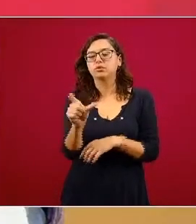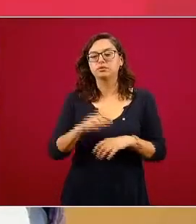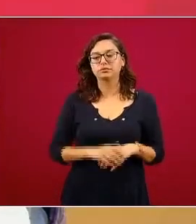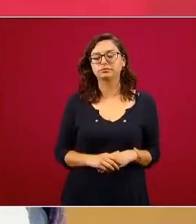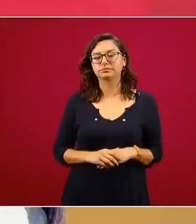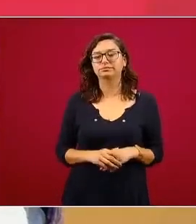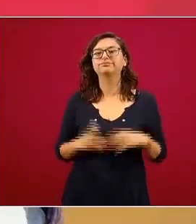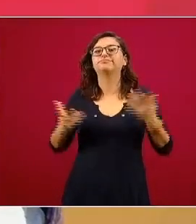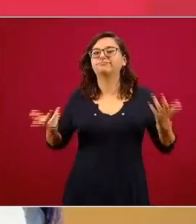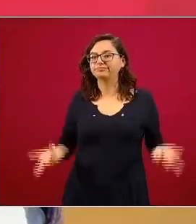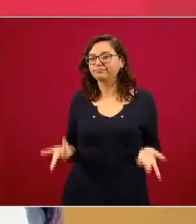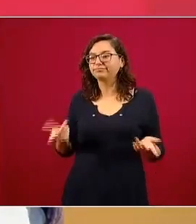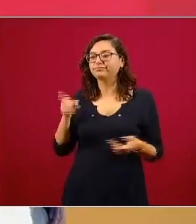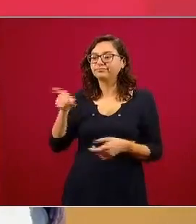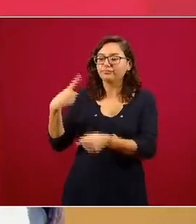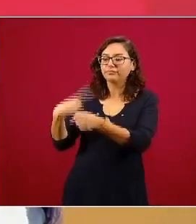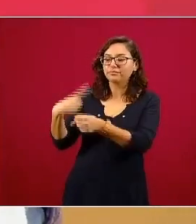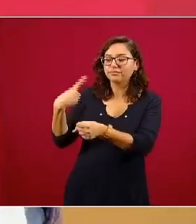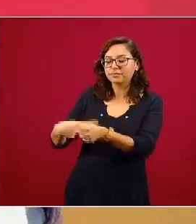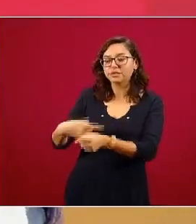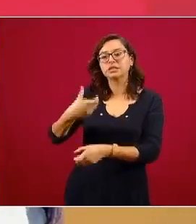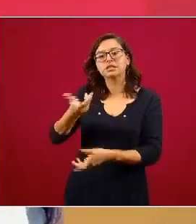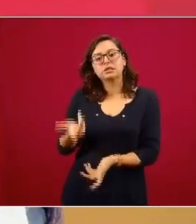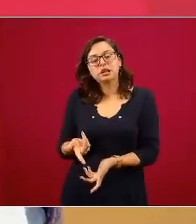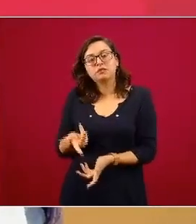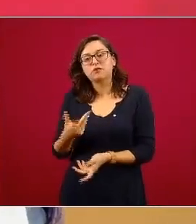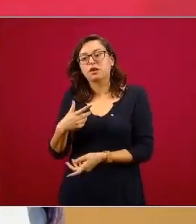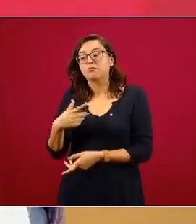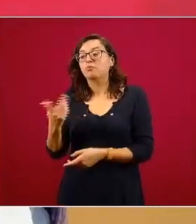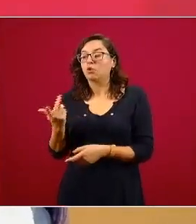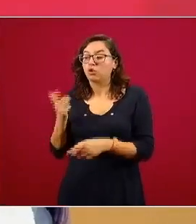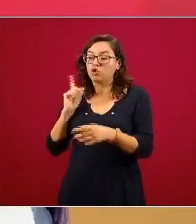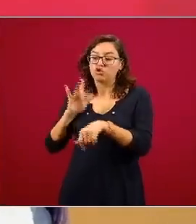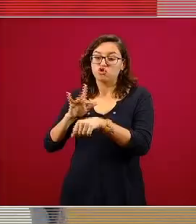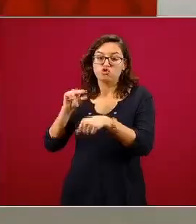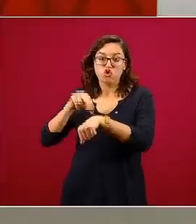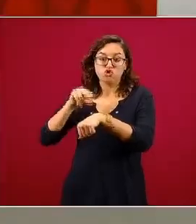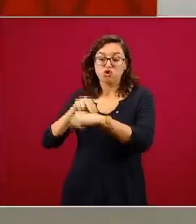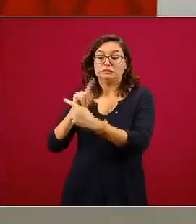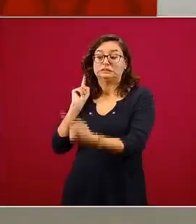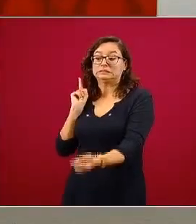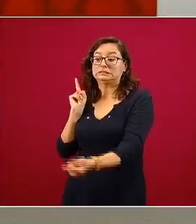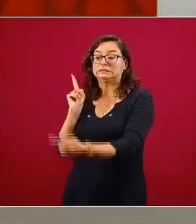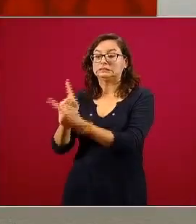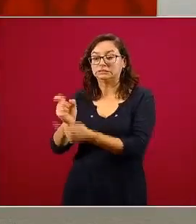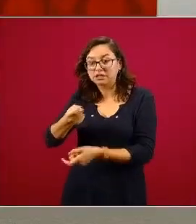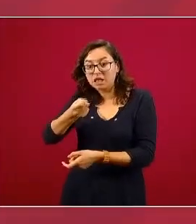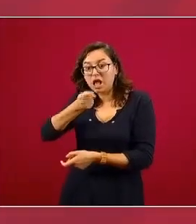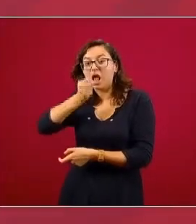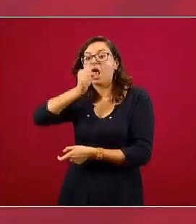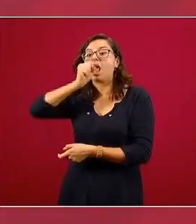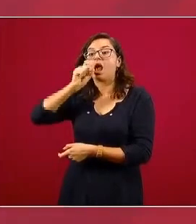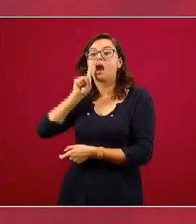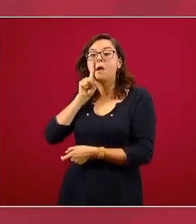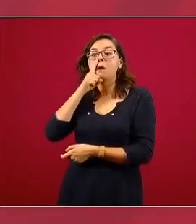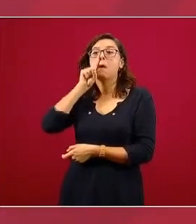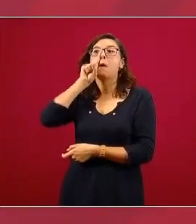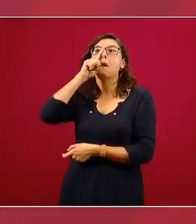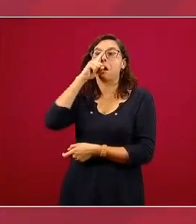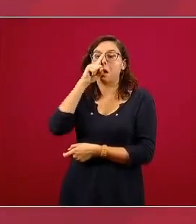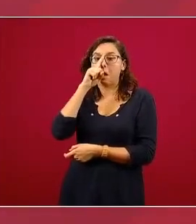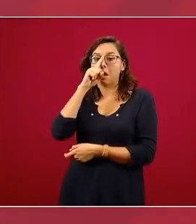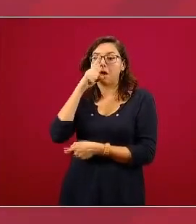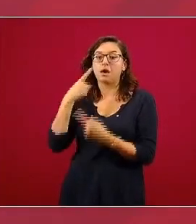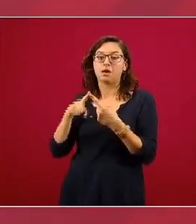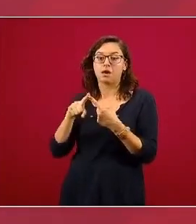van a generar aerosoles. ¿Cuáles son los más que comúnmente suceden? Precisamente al momento de tomar la muestra. Entonces, esto es para